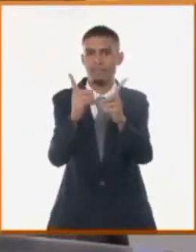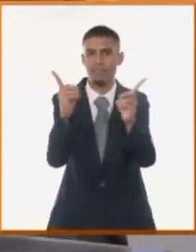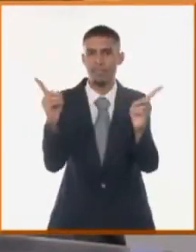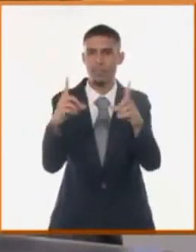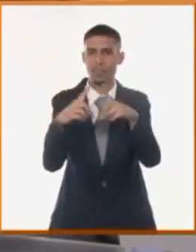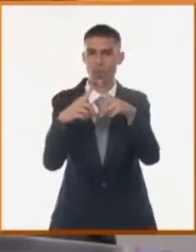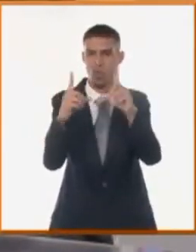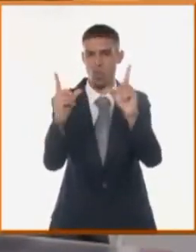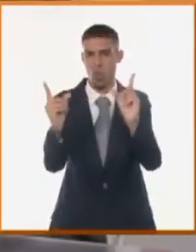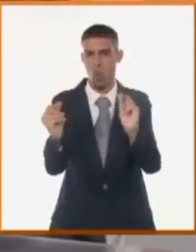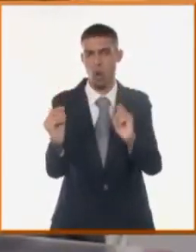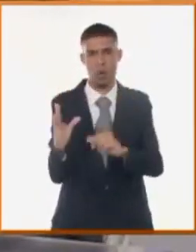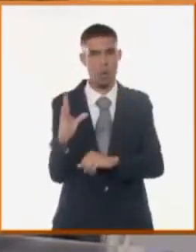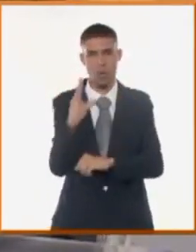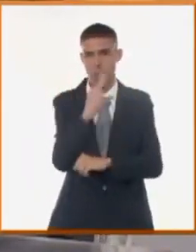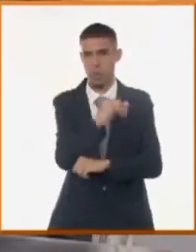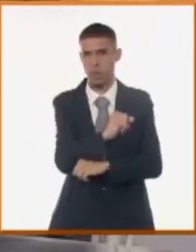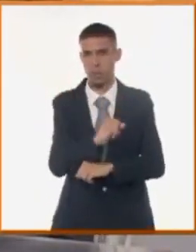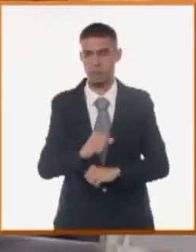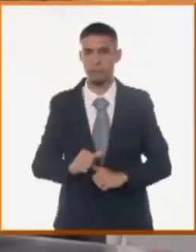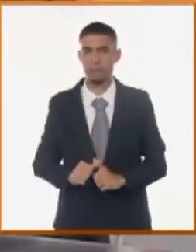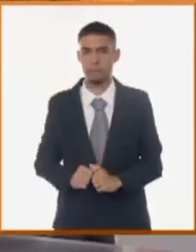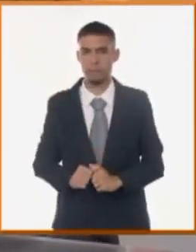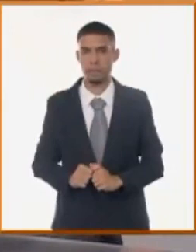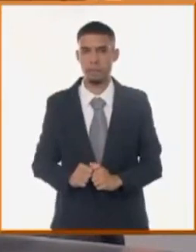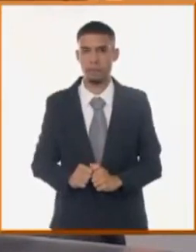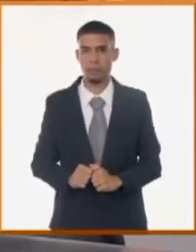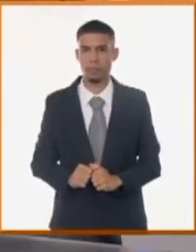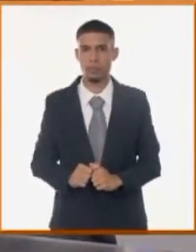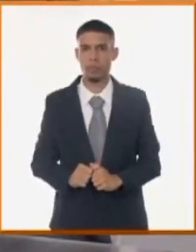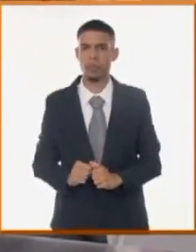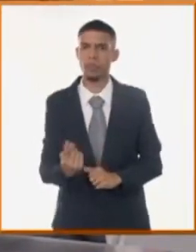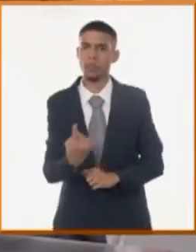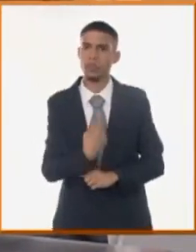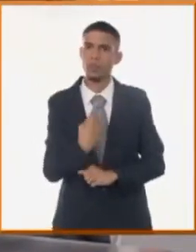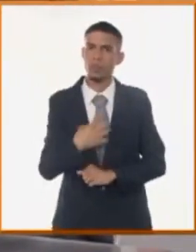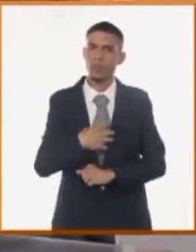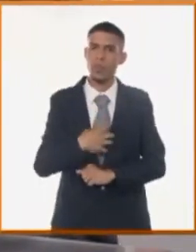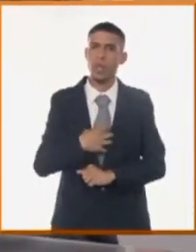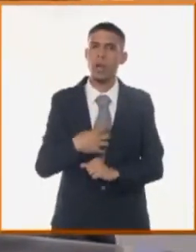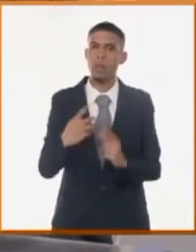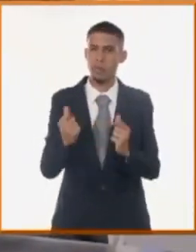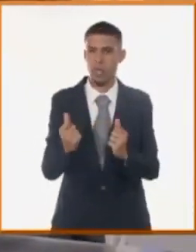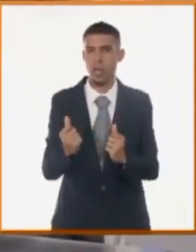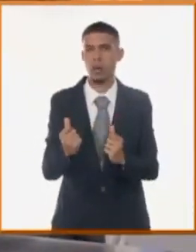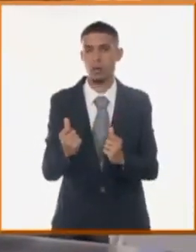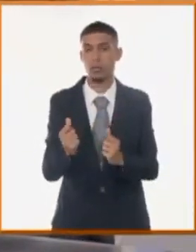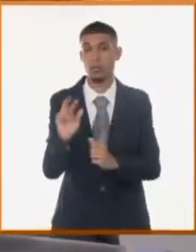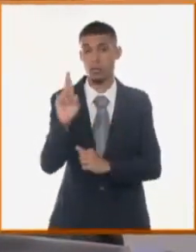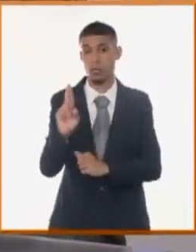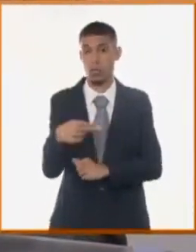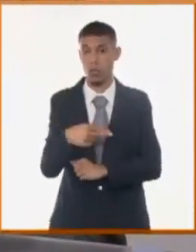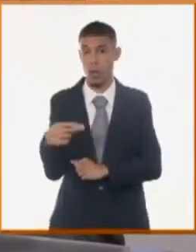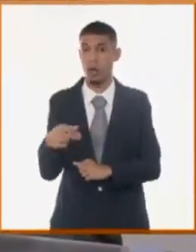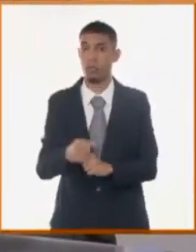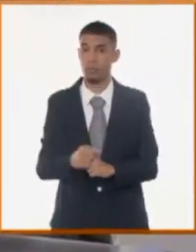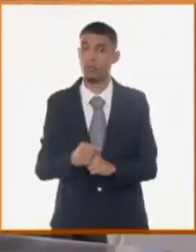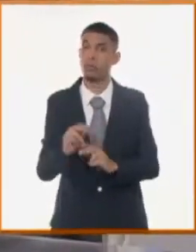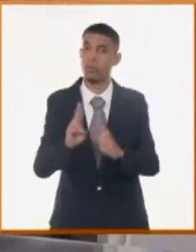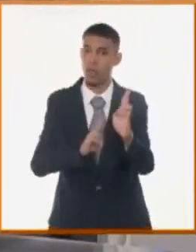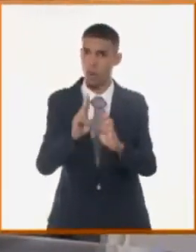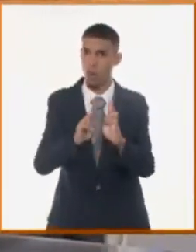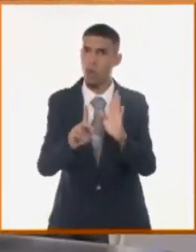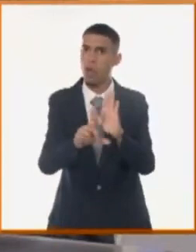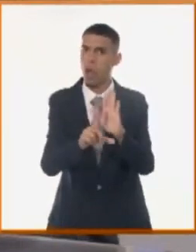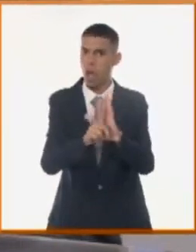nacional. Para ello, contamos con nuestro principal valor, que es nuestro capital humano, a tono con la política de gestión del